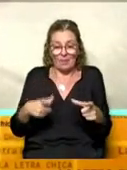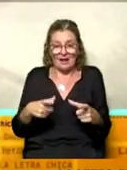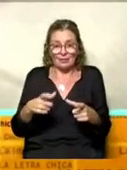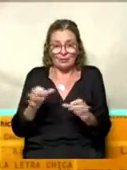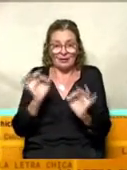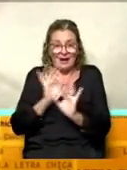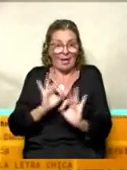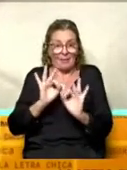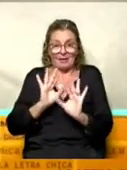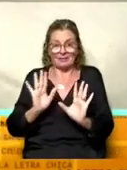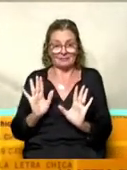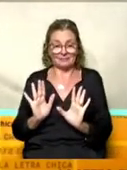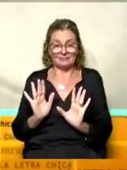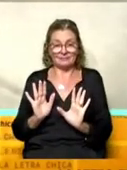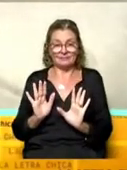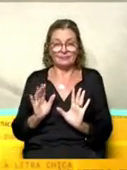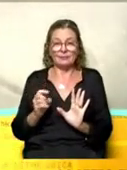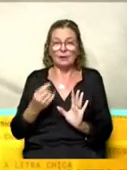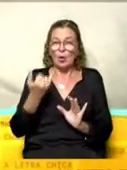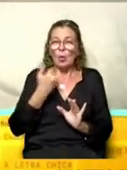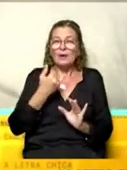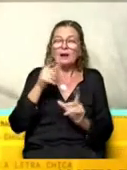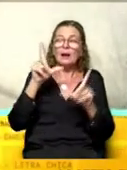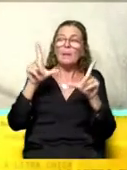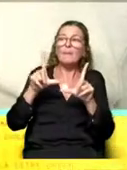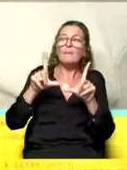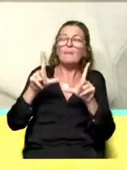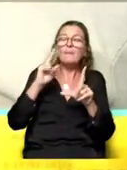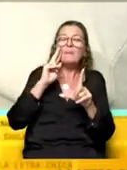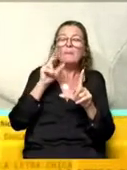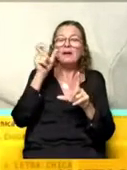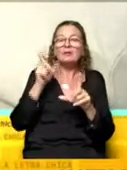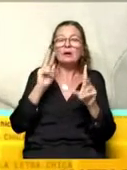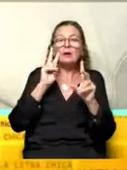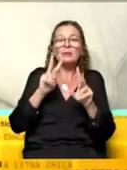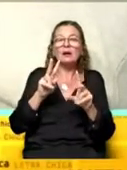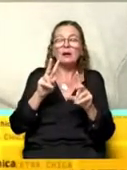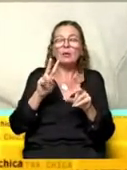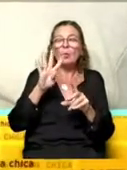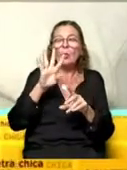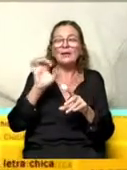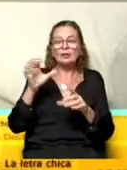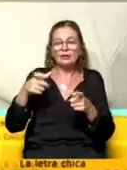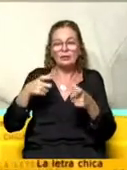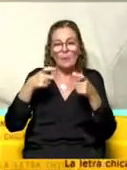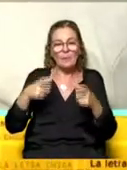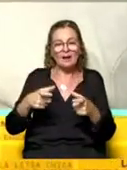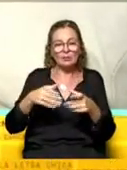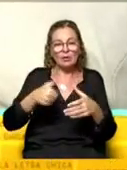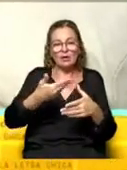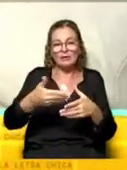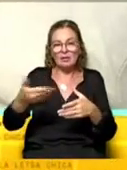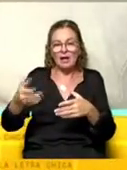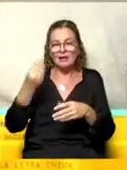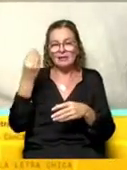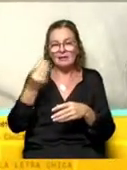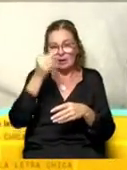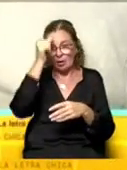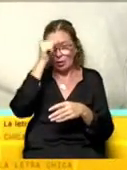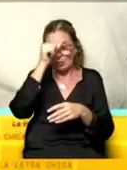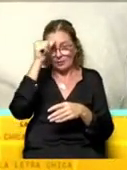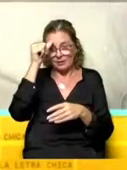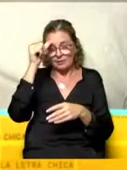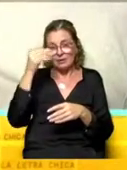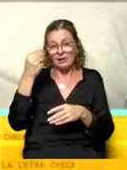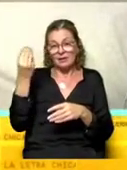eso. Rodríguez, cuéntele al televidente cómo funciona esta olla. Son 400 porciones que se reparten entre sábado y domingo, ¿verdad?